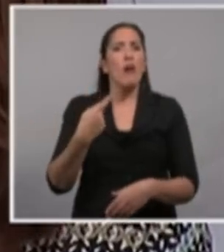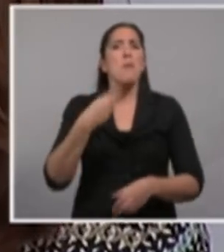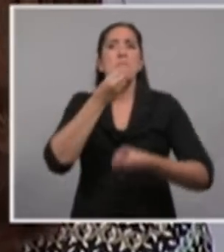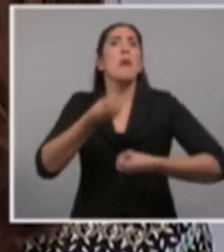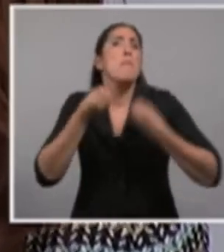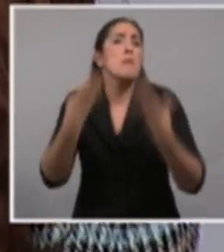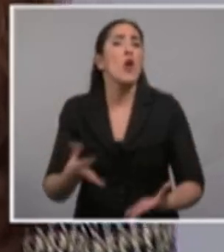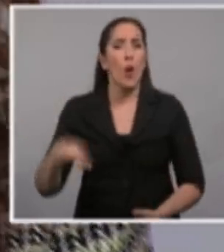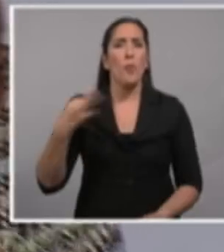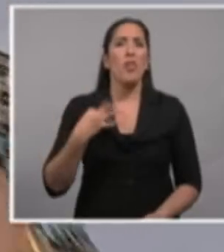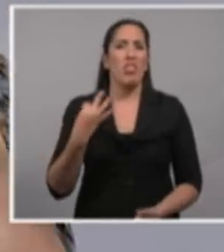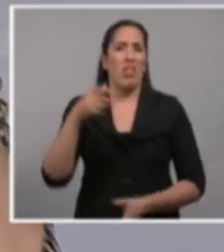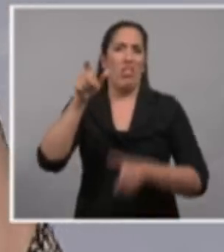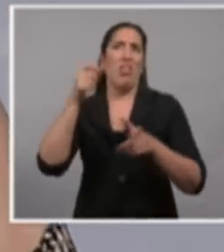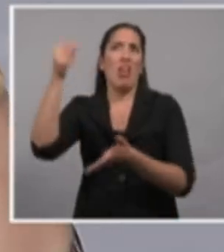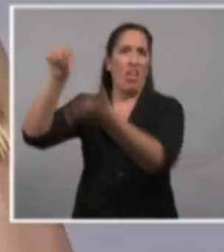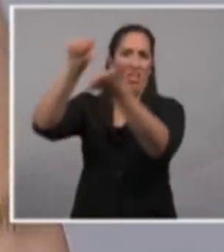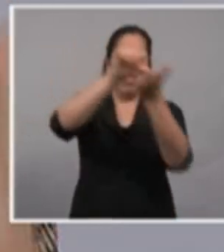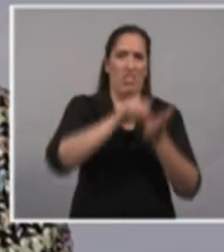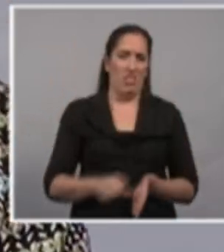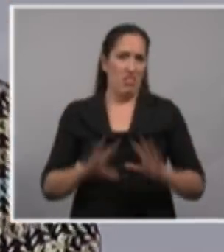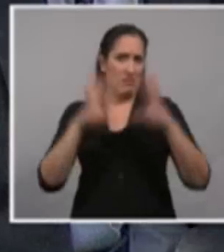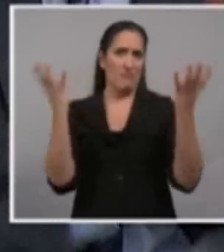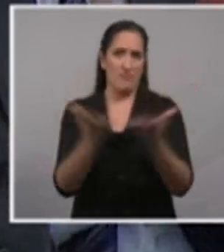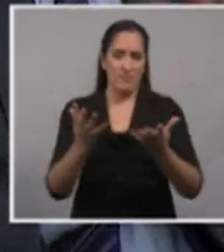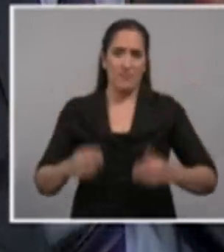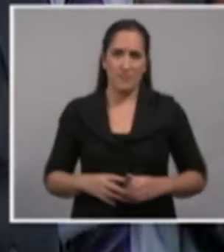mejoran la vida de los pueblos.